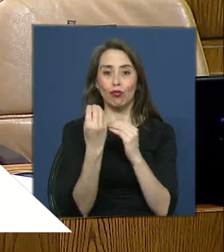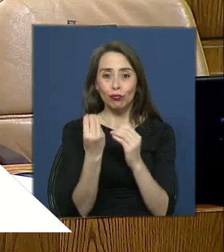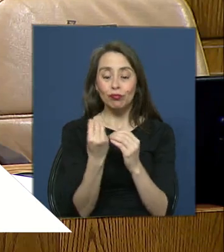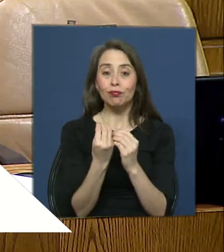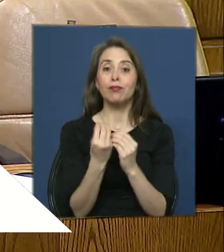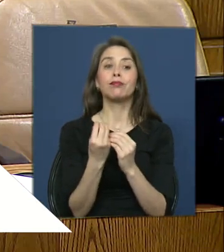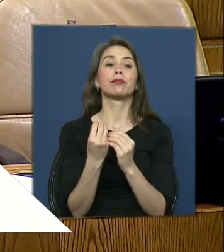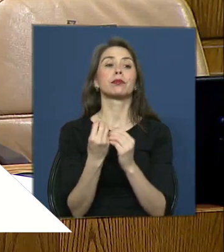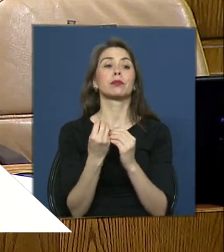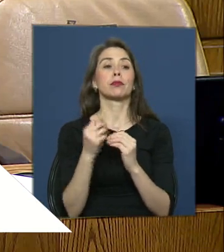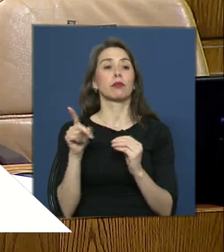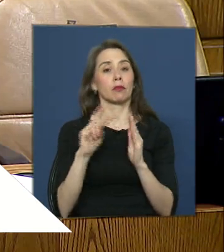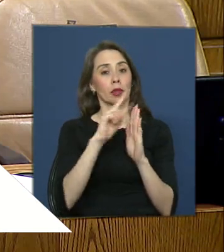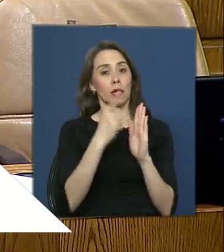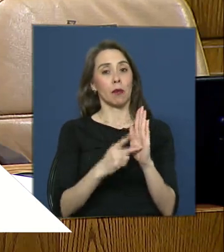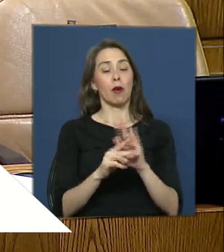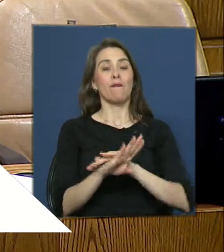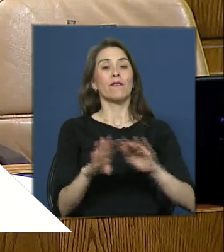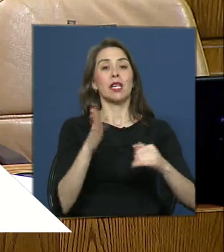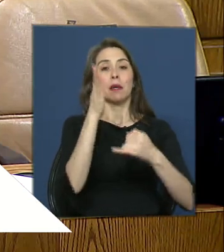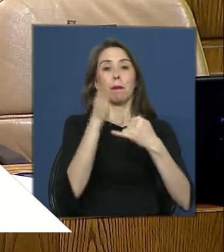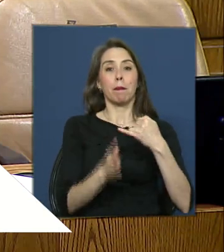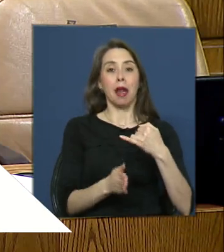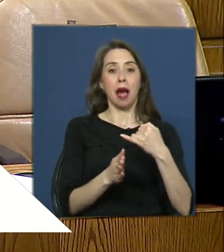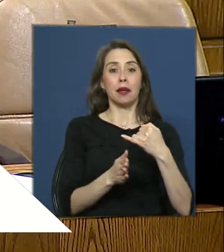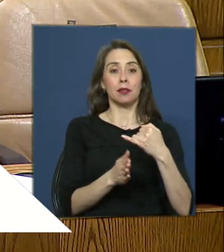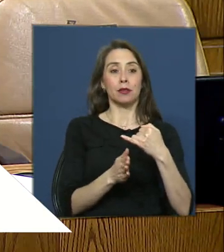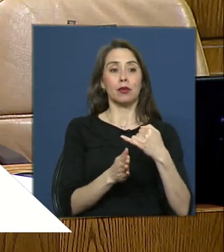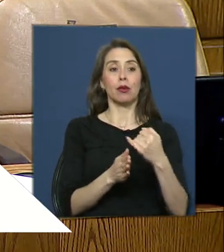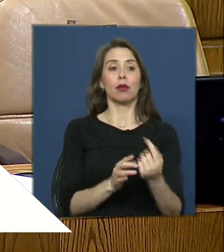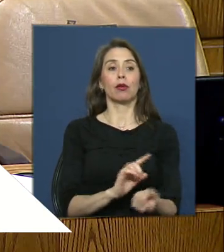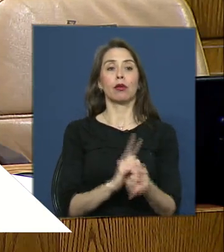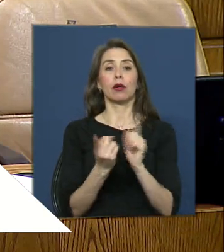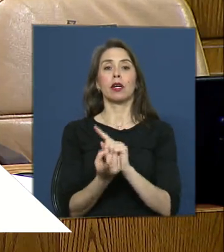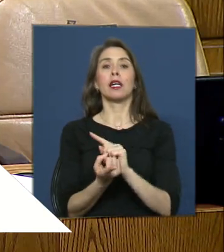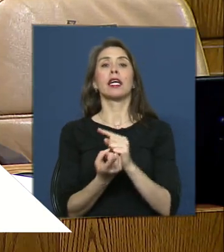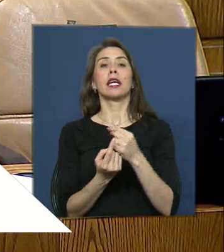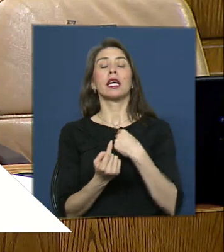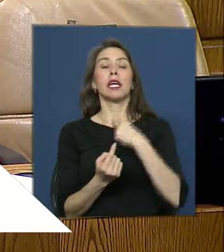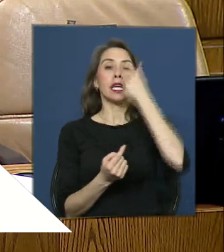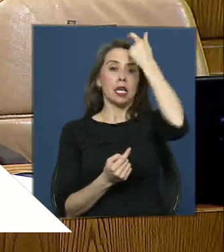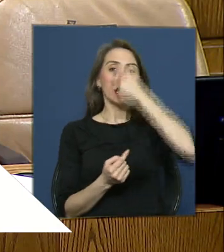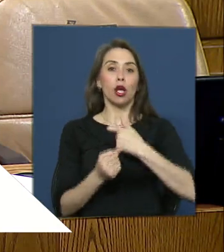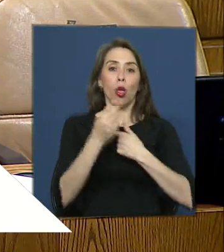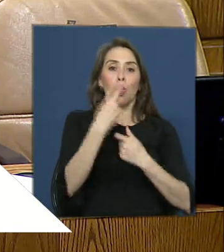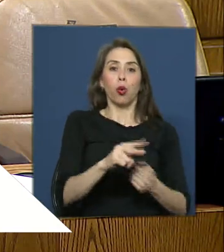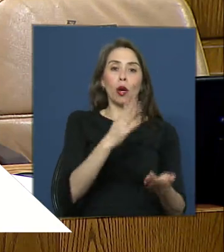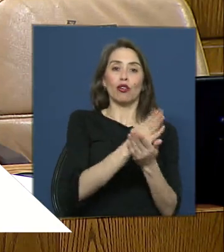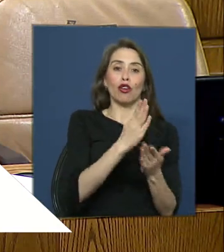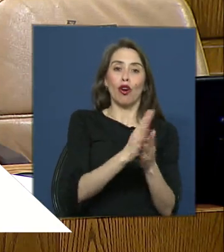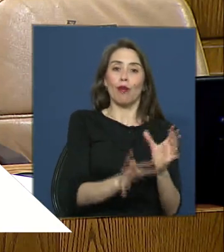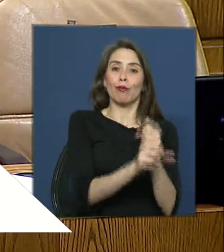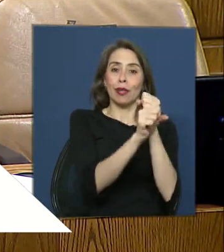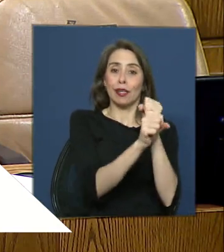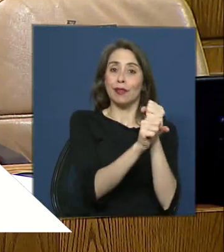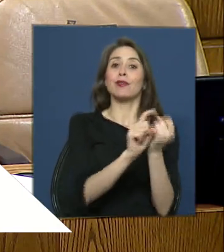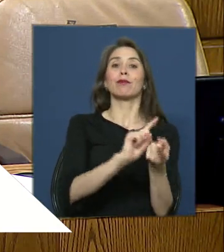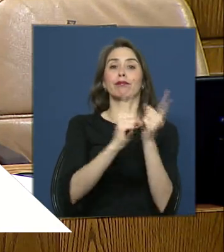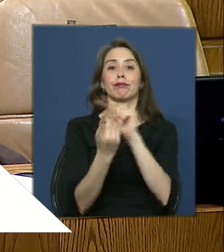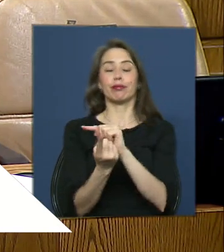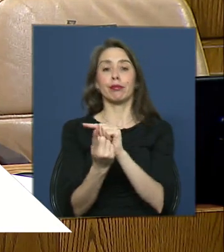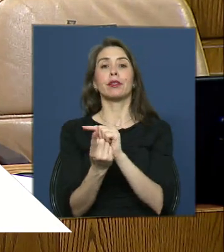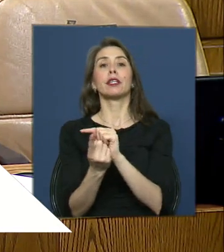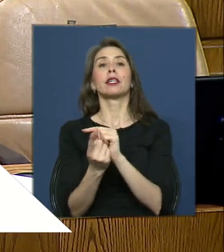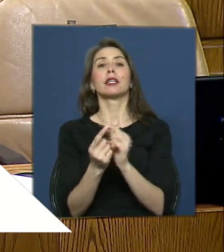hecho por término del plazo de la transferencia de calidad de sostenedor así como también las homologaciones de